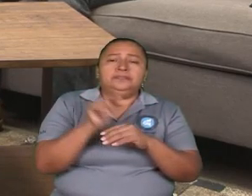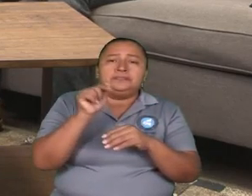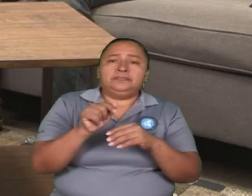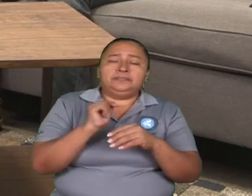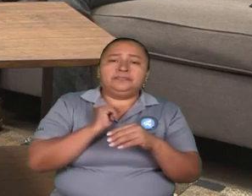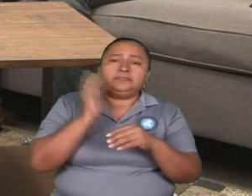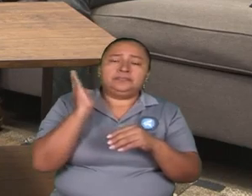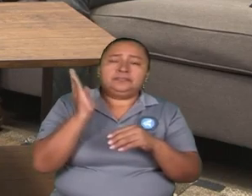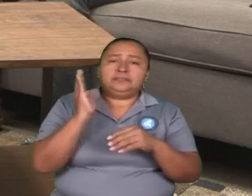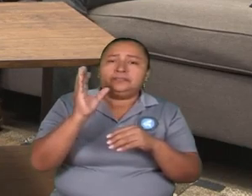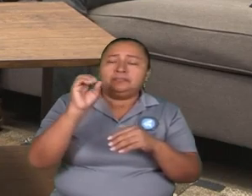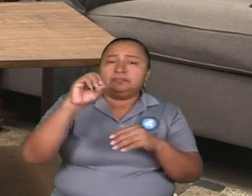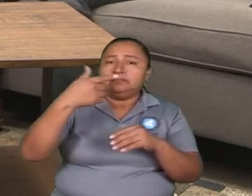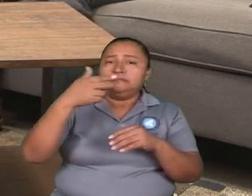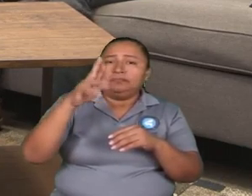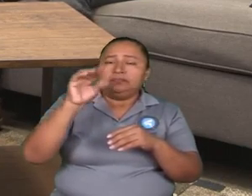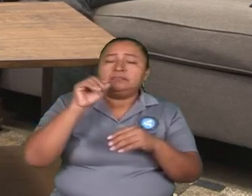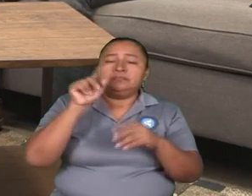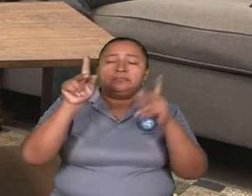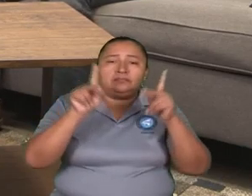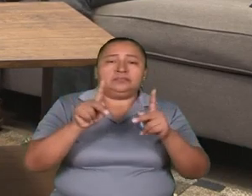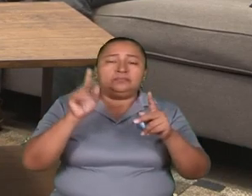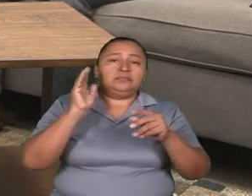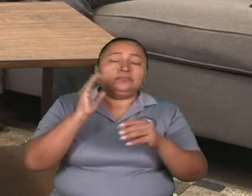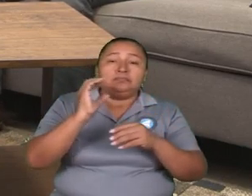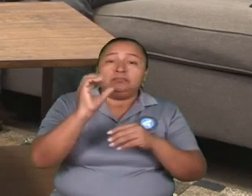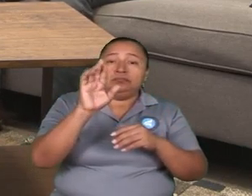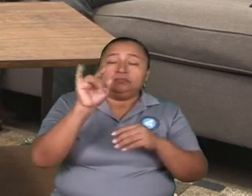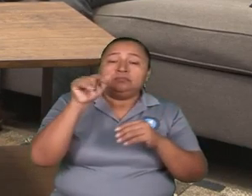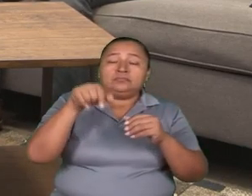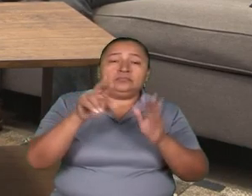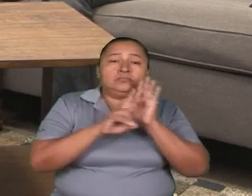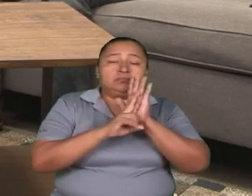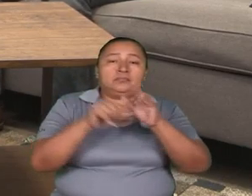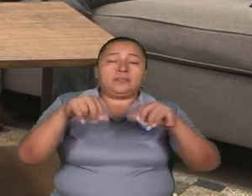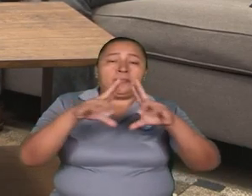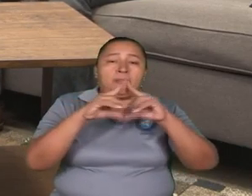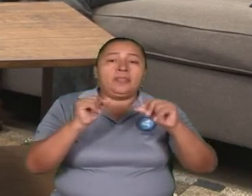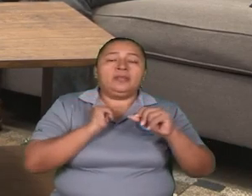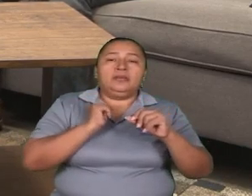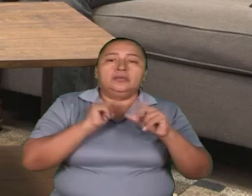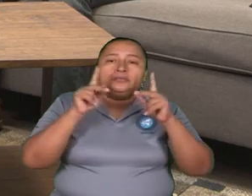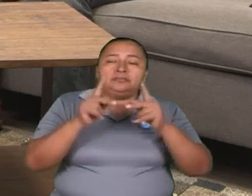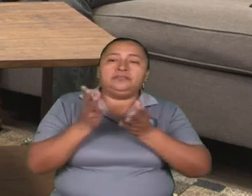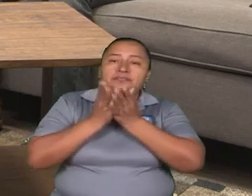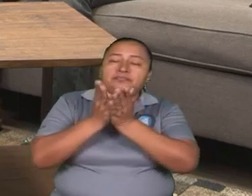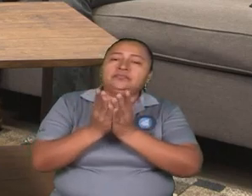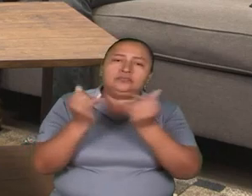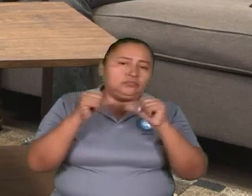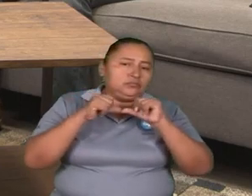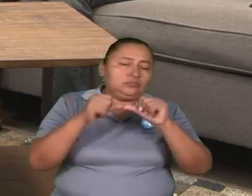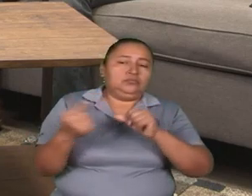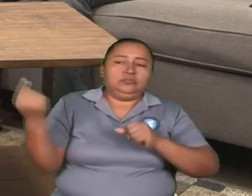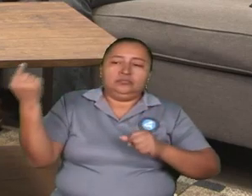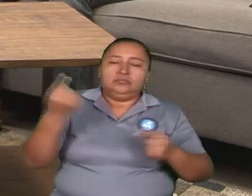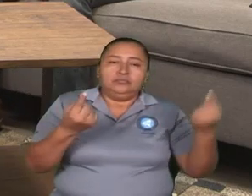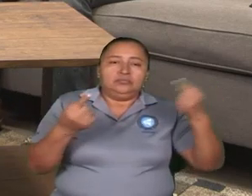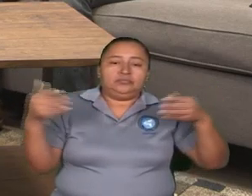responsable seguimos trabajando, seguimos promoviendo el país para que los turistas retornen y disfruten y